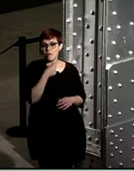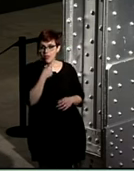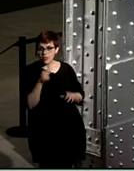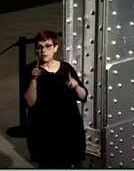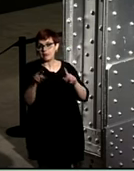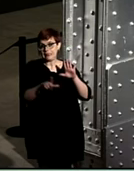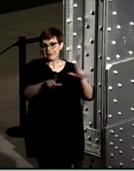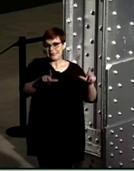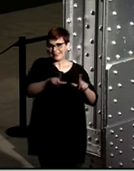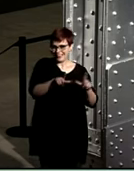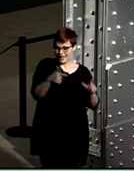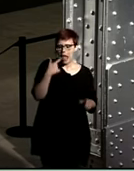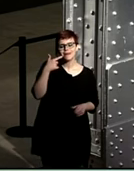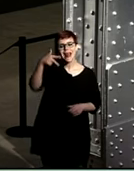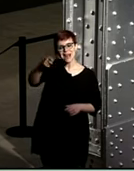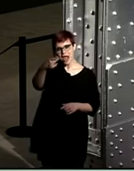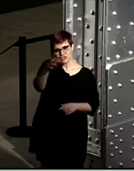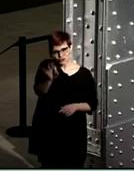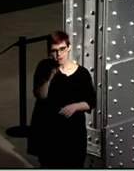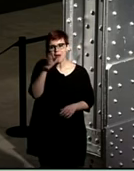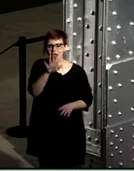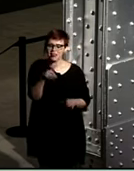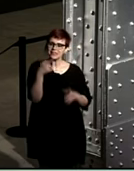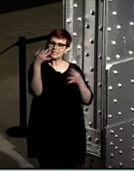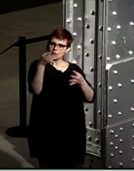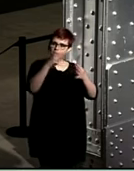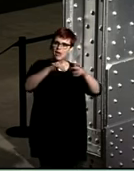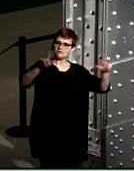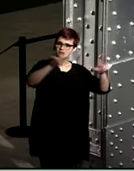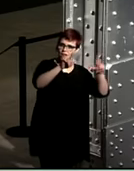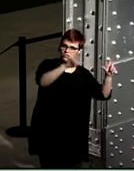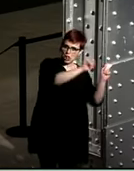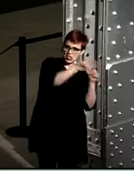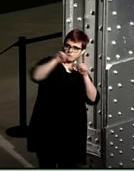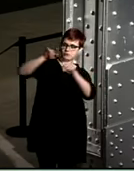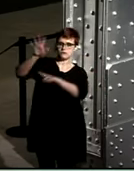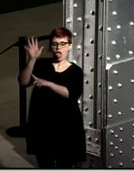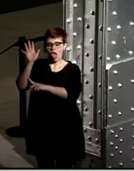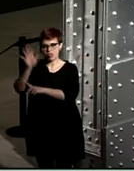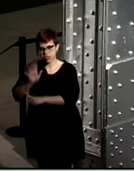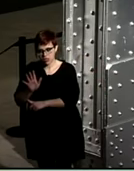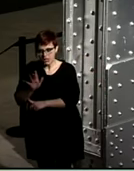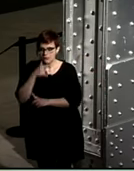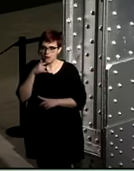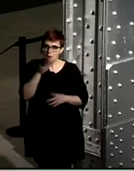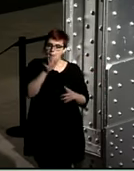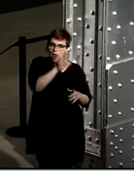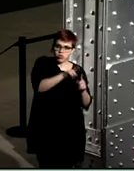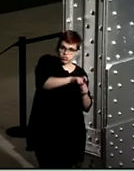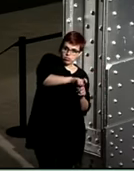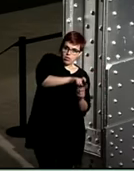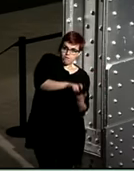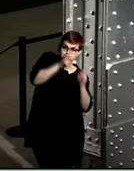Sí, también. A ver, Nacho, que siempre parece que saltar de la tele al cine es como, subo un escalón, y no sé si del cine a la